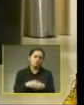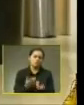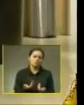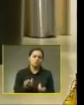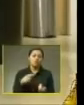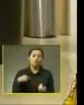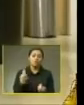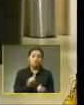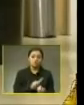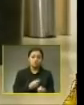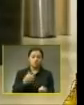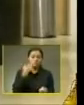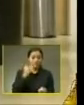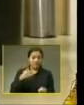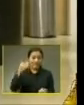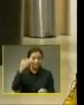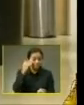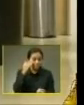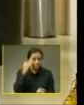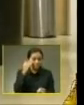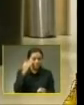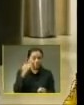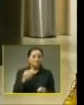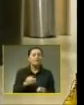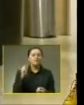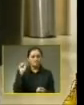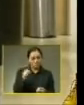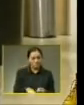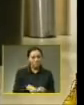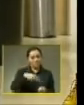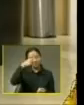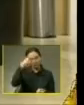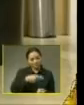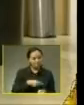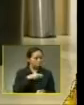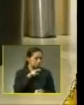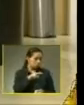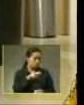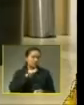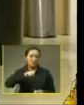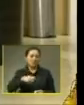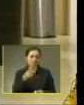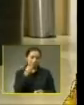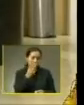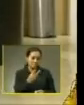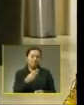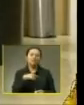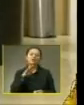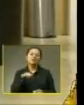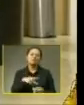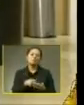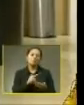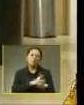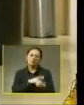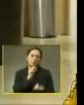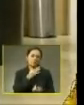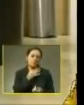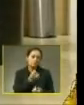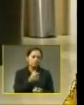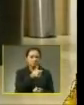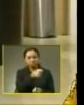somos adultos podemos decidir qué canal ver, qué programa ver,